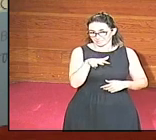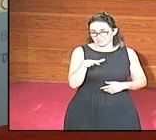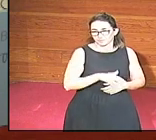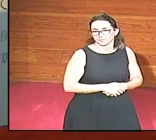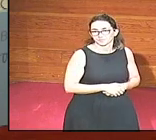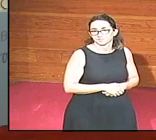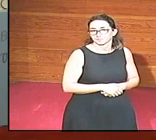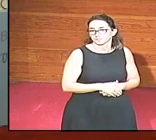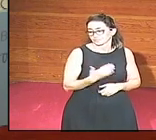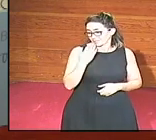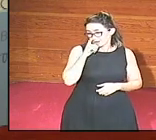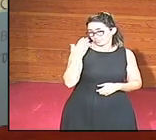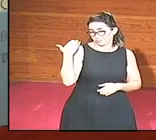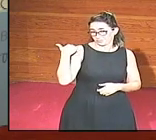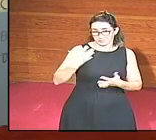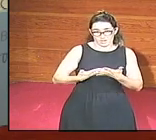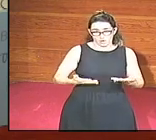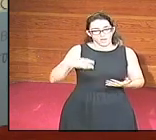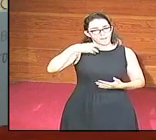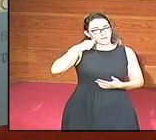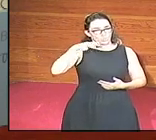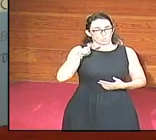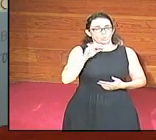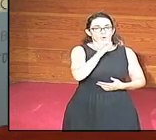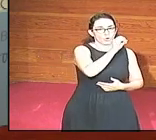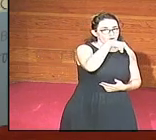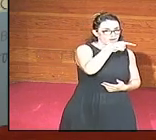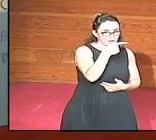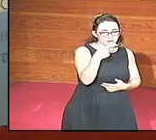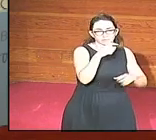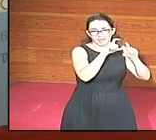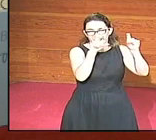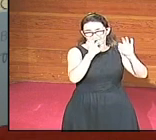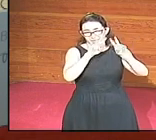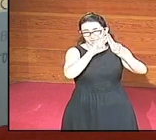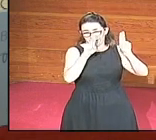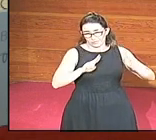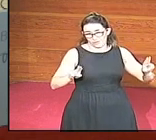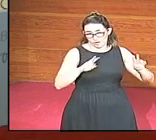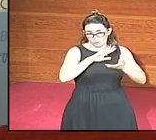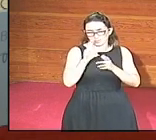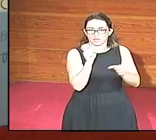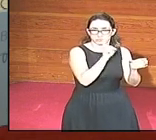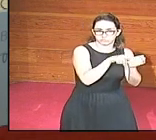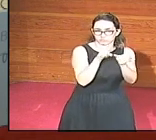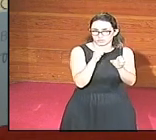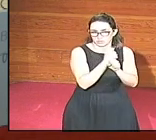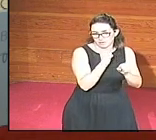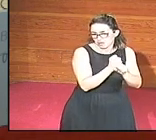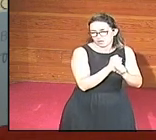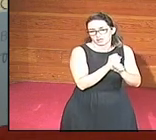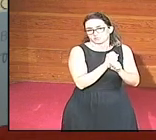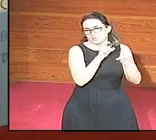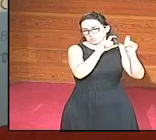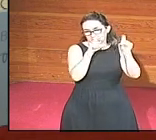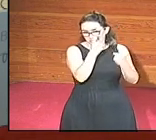últimos años Manu Bravo ha estado trabajando para varias ONGs y agencias de noticias internacionales, tales como The Associated Press, y sus fotos